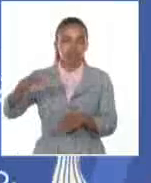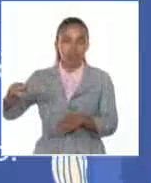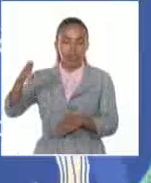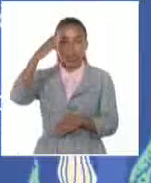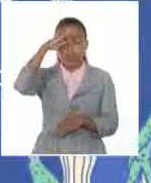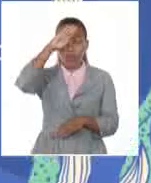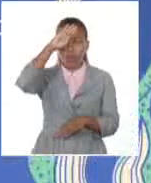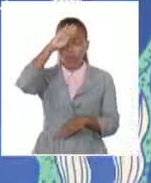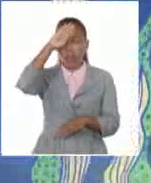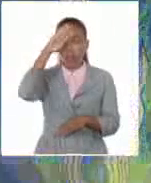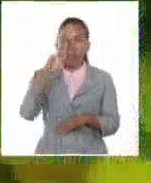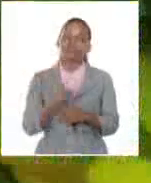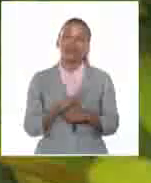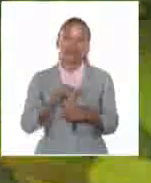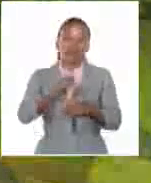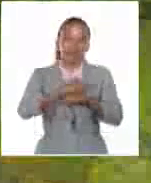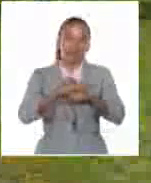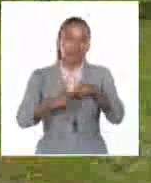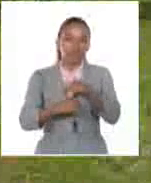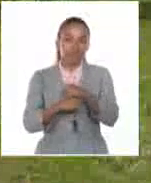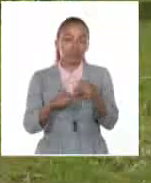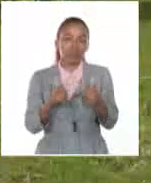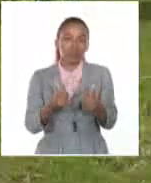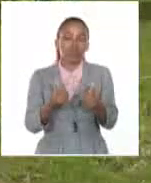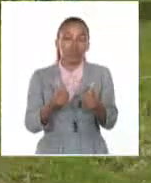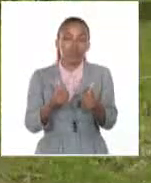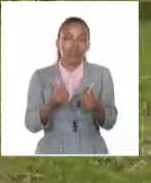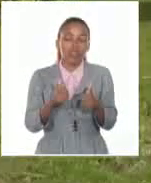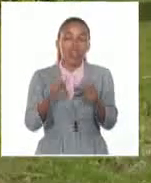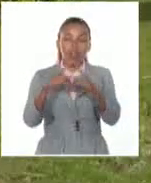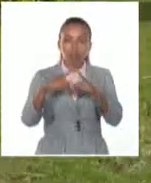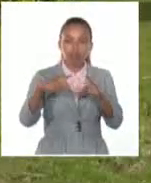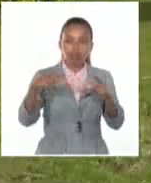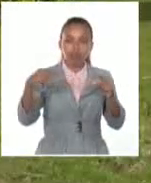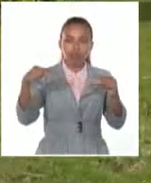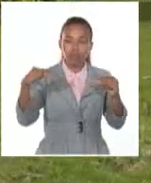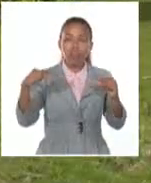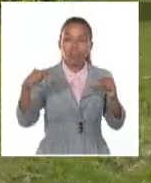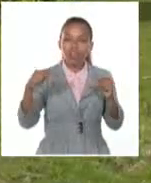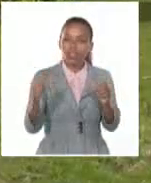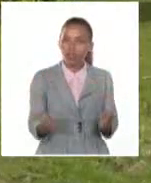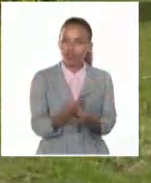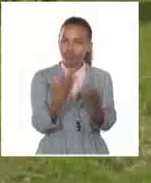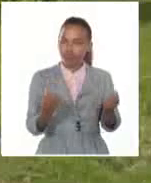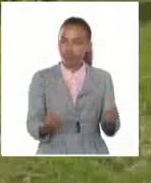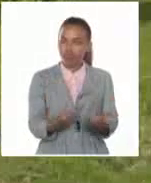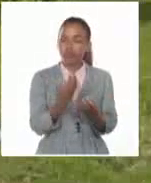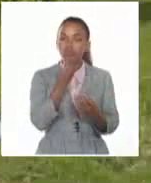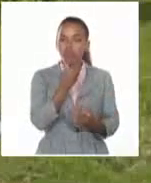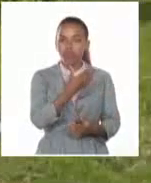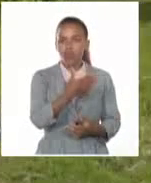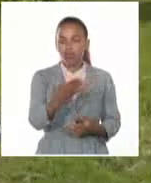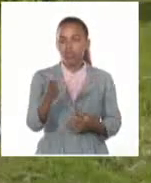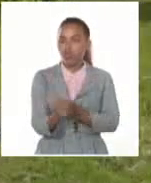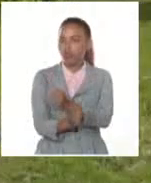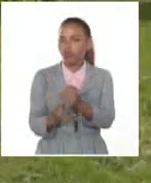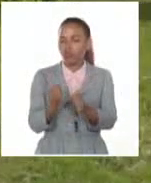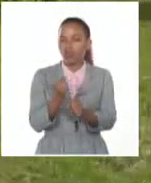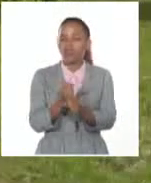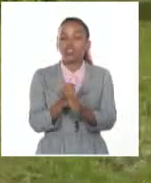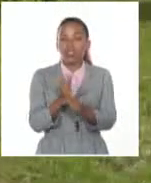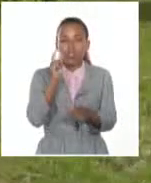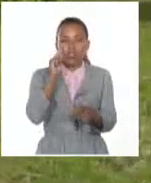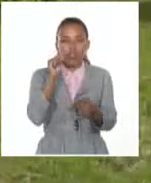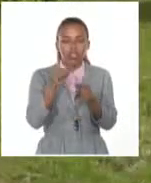estructurada, y en el extracto de esta planta evidentemente tiene posibilidades para ser utilizado con fines de la